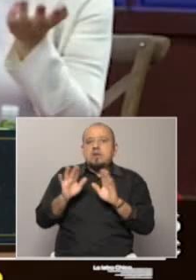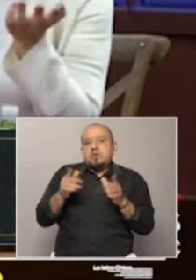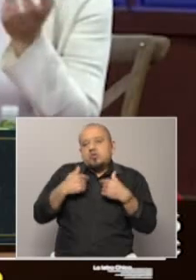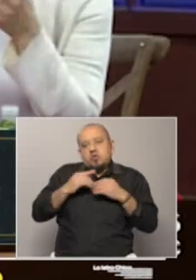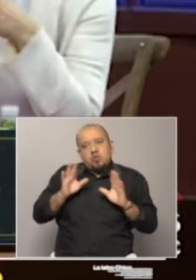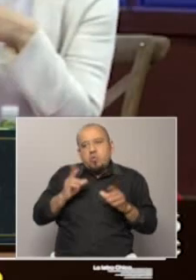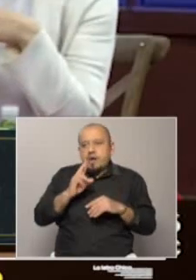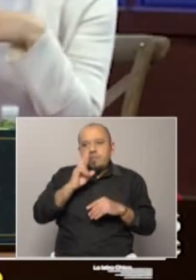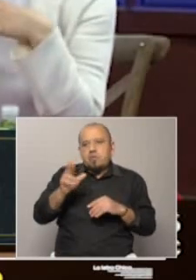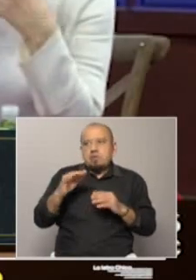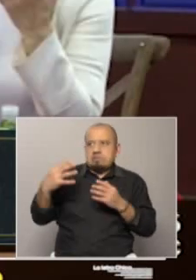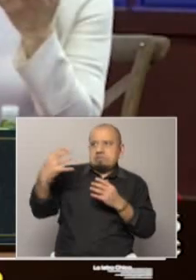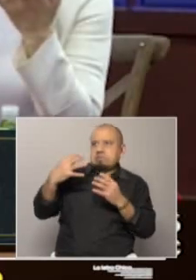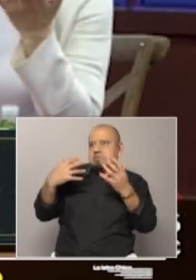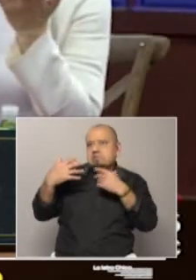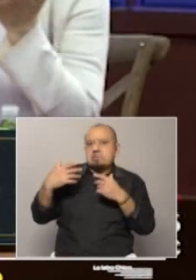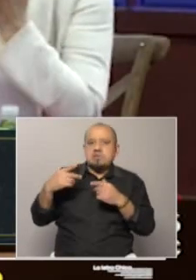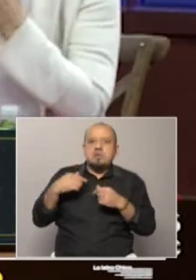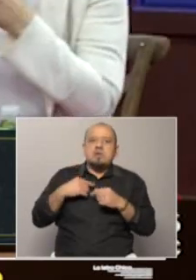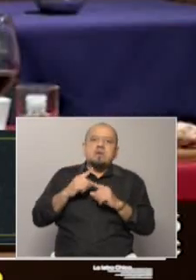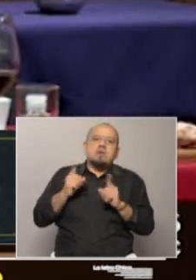contestar agresiones ni agravios de los candidatos,